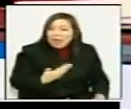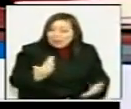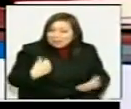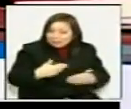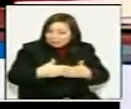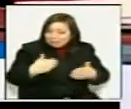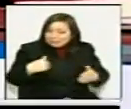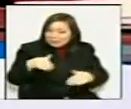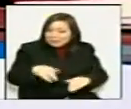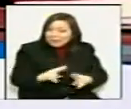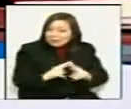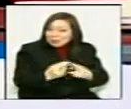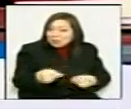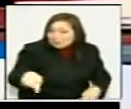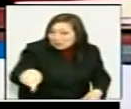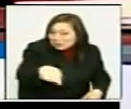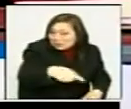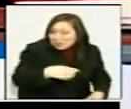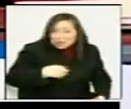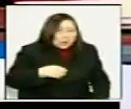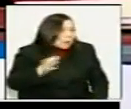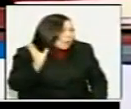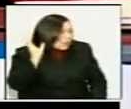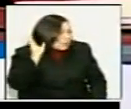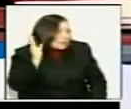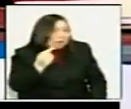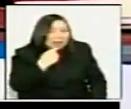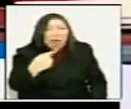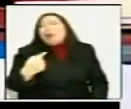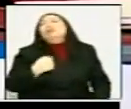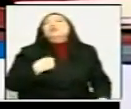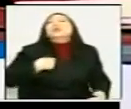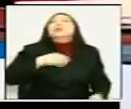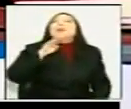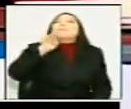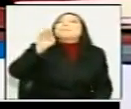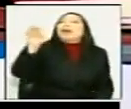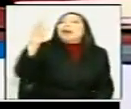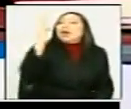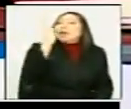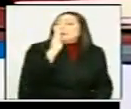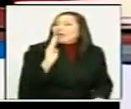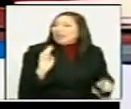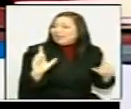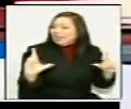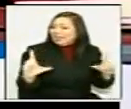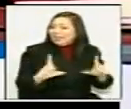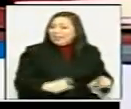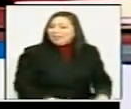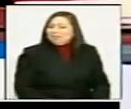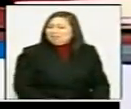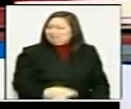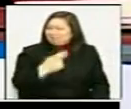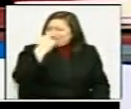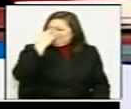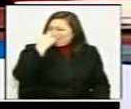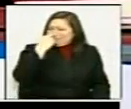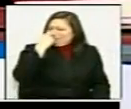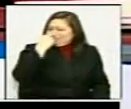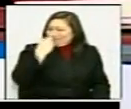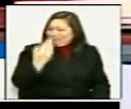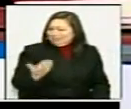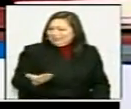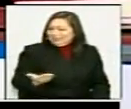antes de venir a esta reunión con ustedes, lo he escuchado en un medio de televisión. Qué raro